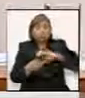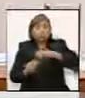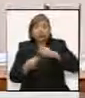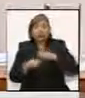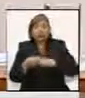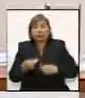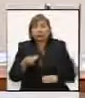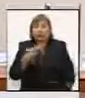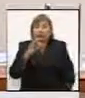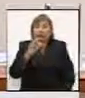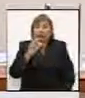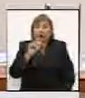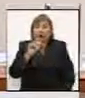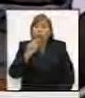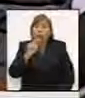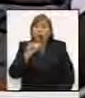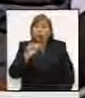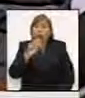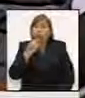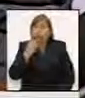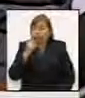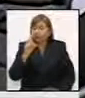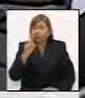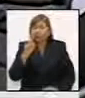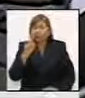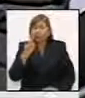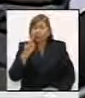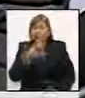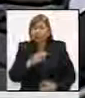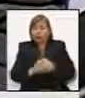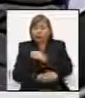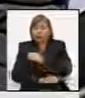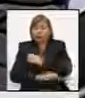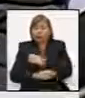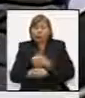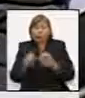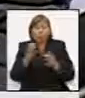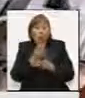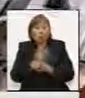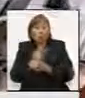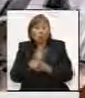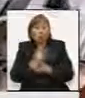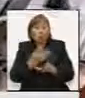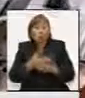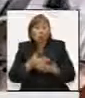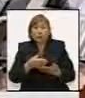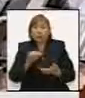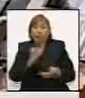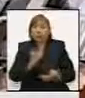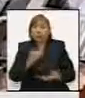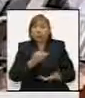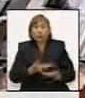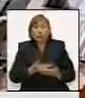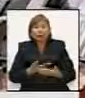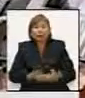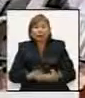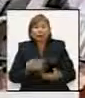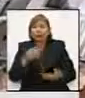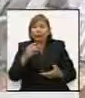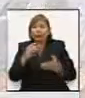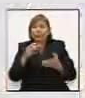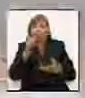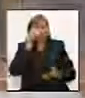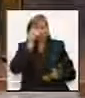litio, puesto que estamos entre los 5 primeros países que tienen mayores reservas del mismo y que se usa para baterías de